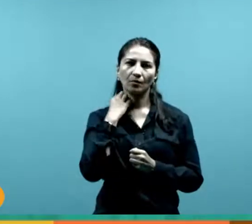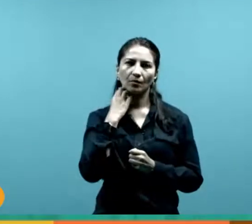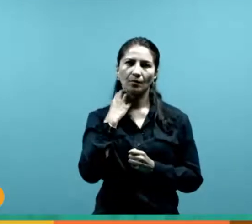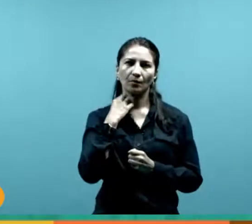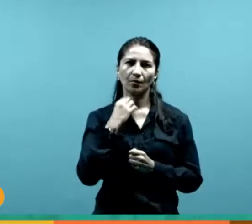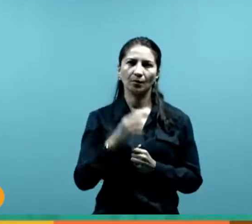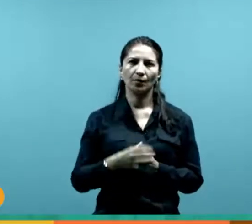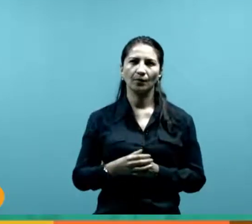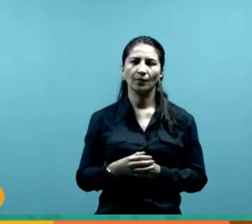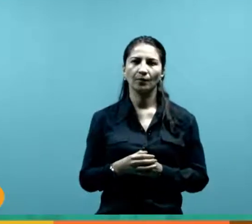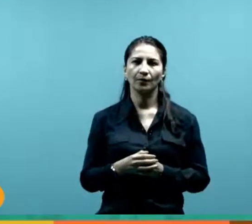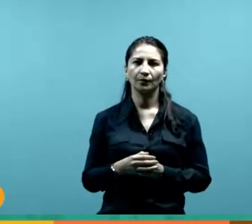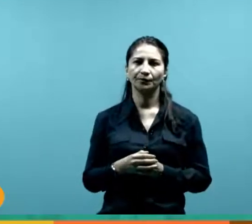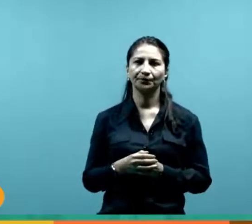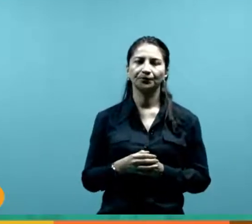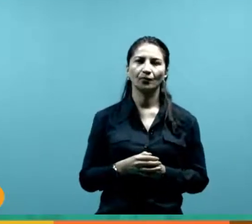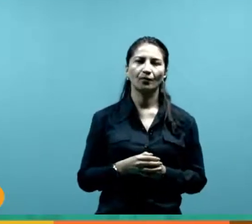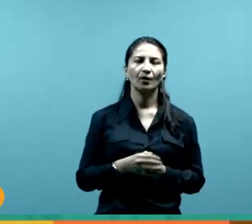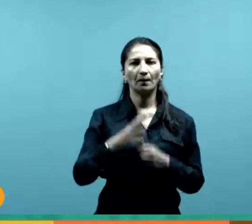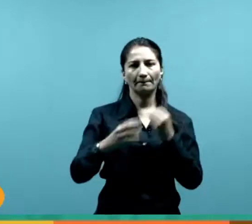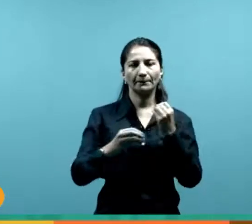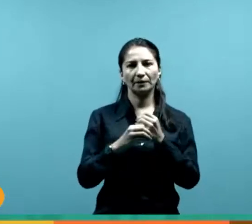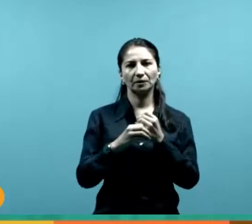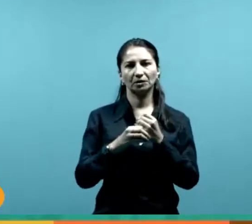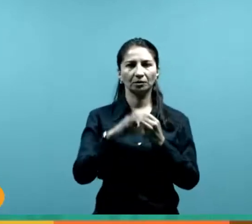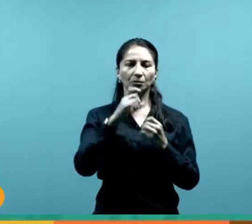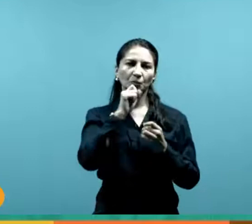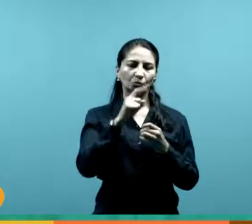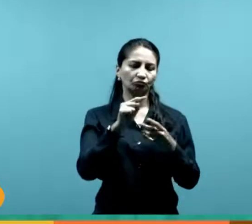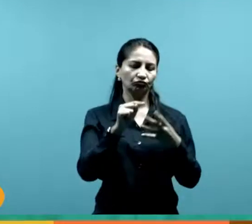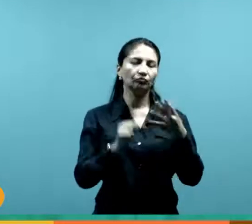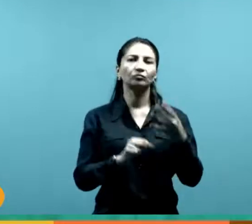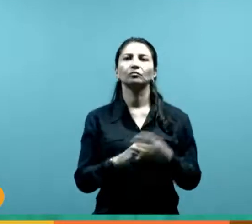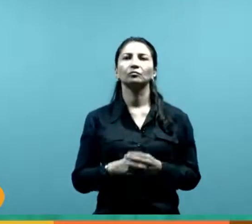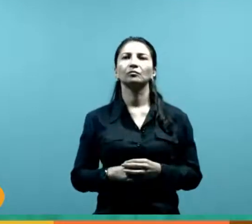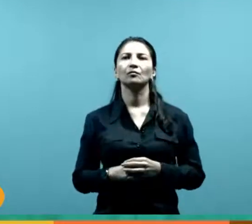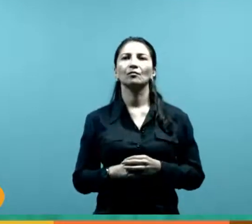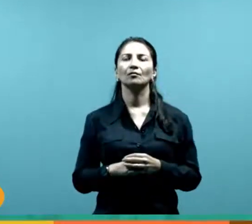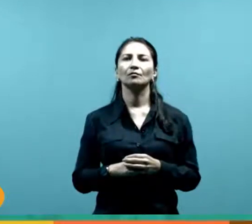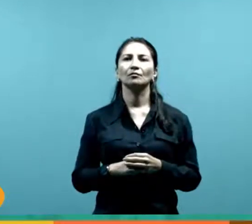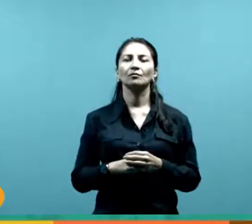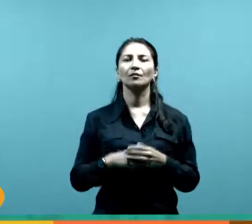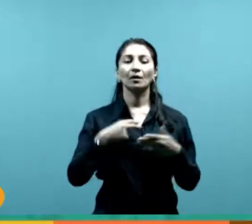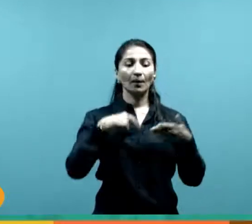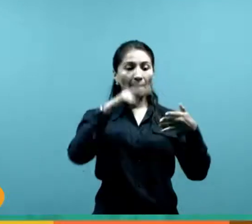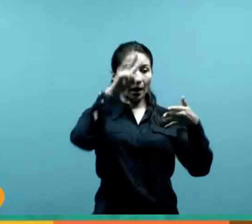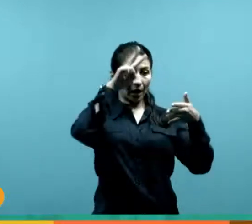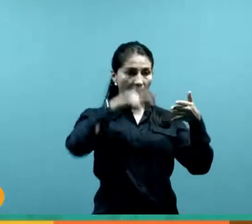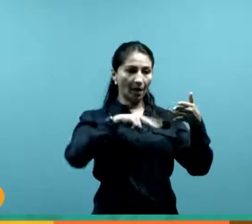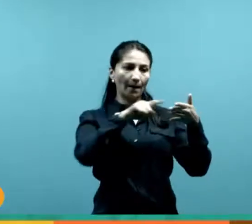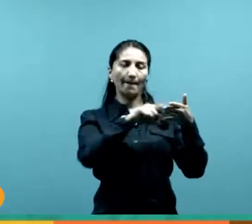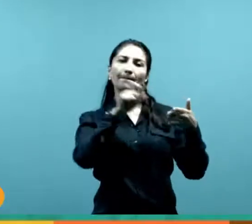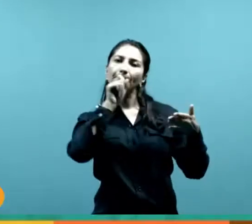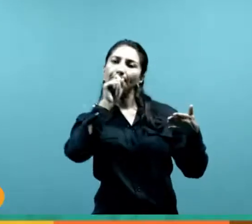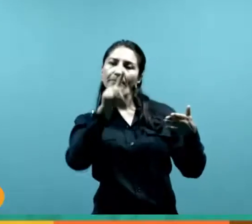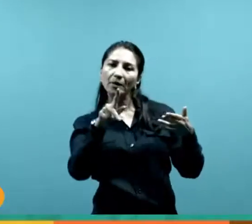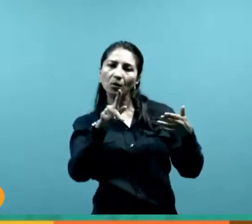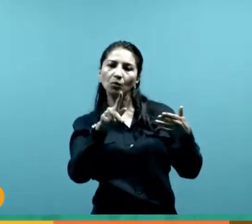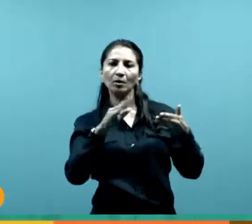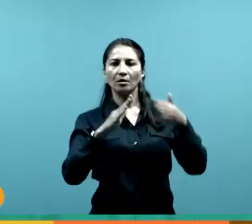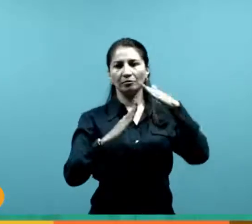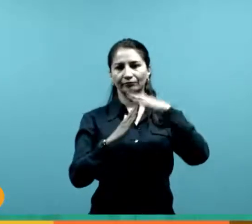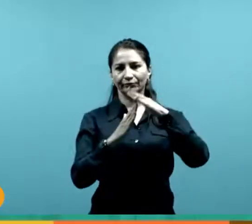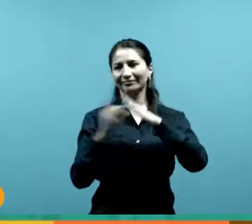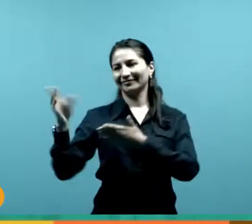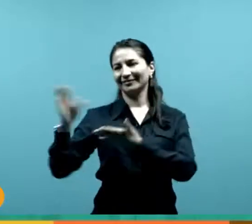the people to pose their question. Voy a proceder a leer cada pregunta. Hago una pausa para que la